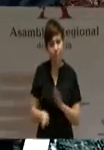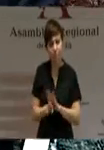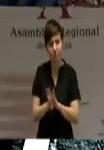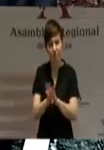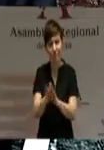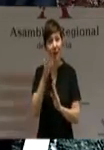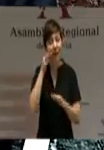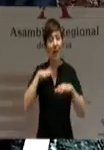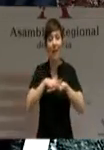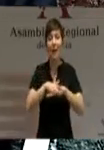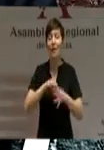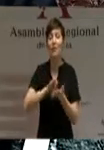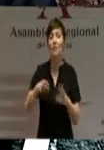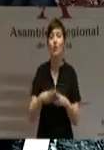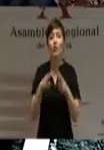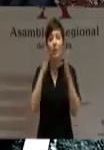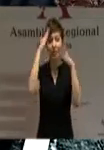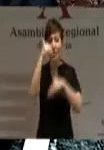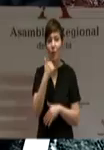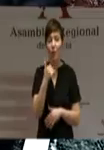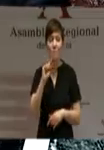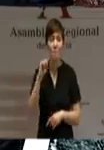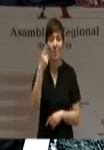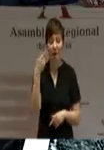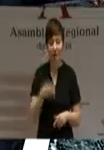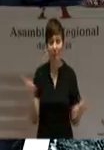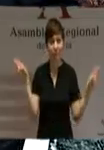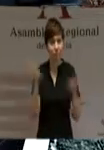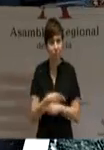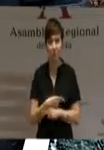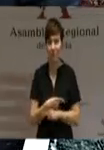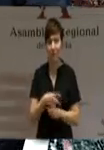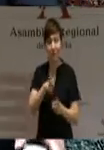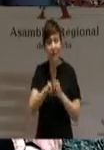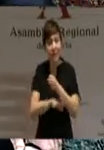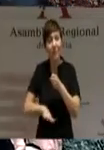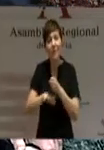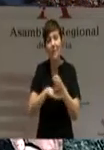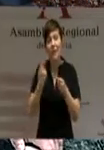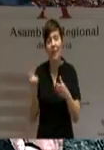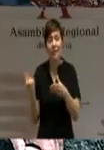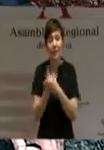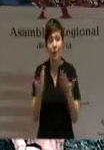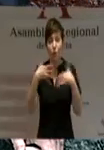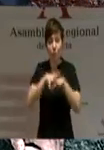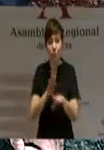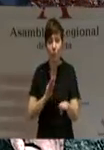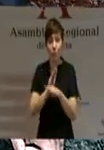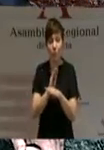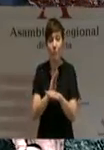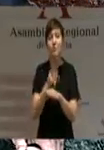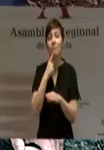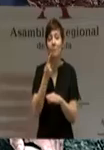desmantelado la red de servicios sociales de atención primaria. Y en renta básica de inserción, pues el incumplimiento es evidente y claro,